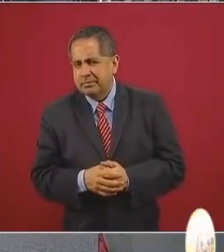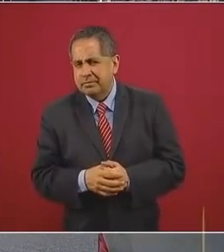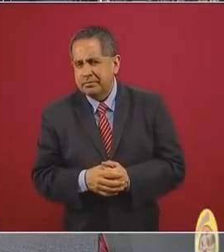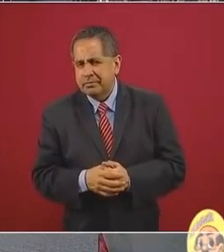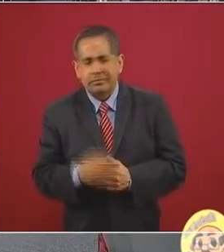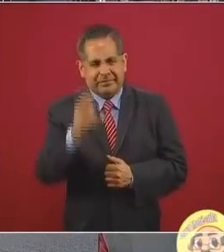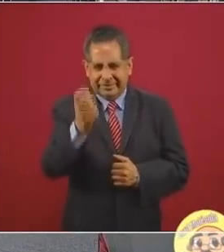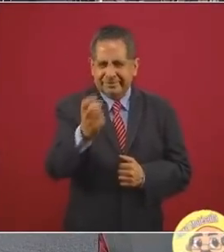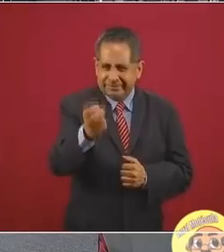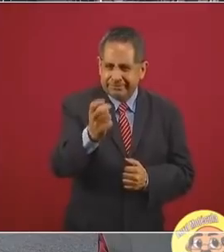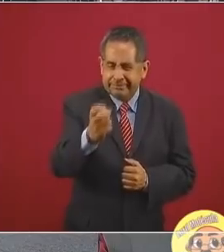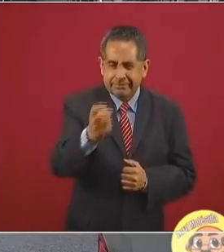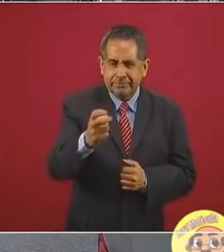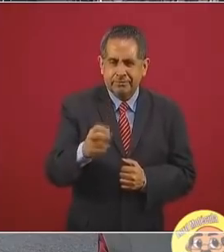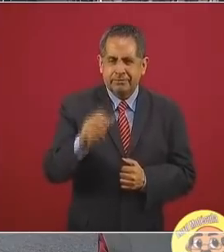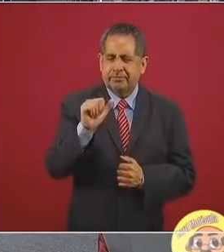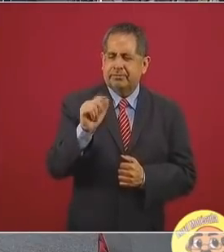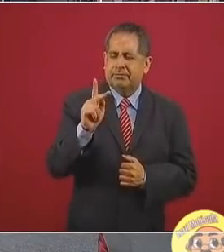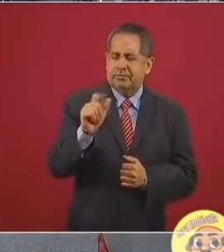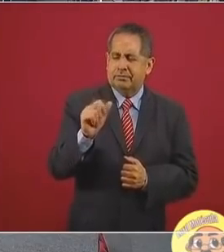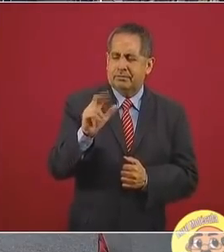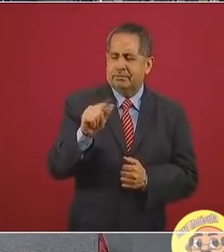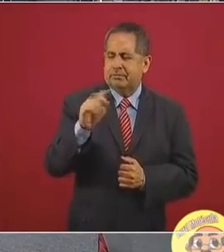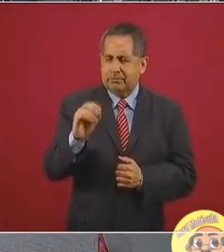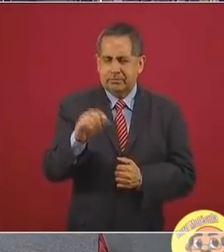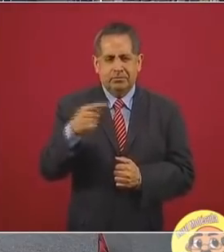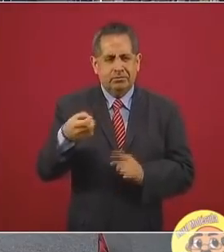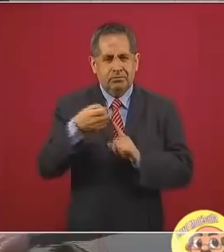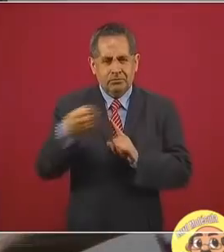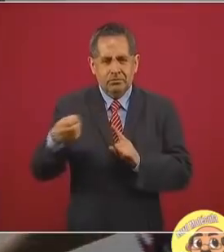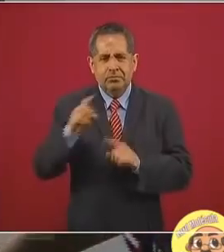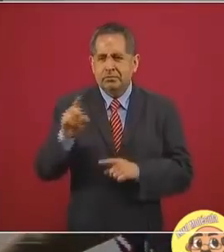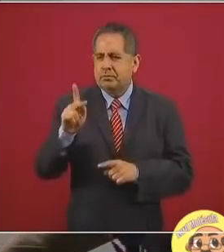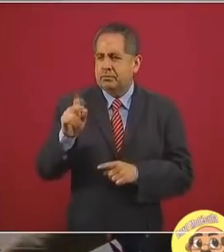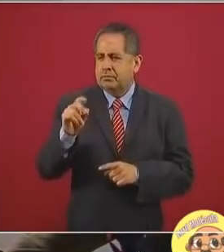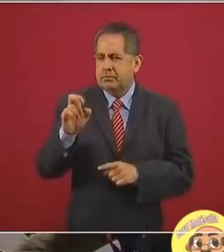Ah, eso. Aparato organizado de poder.